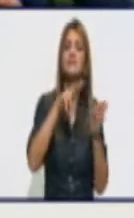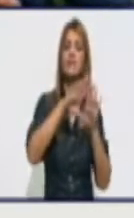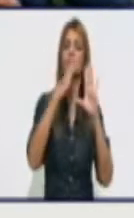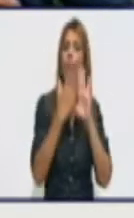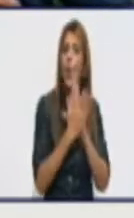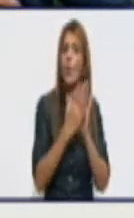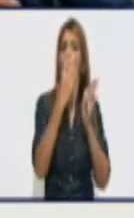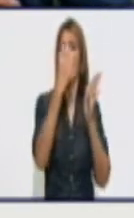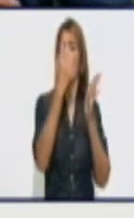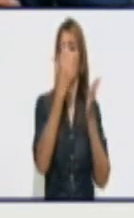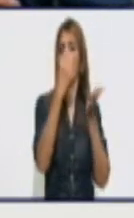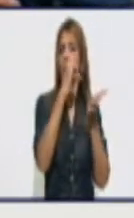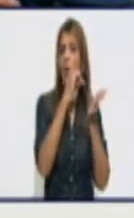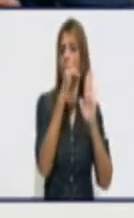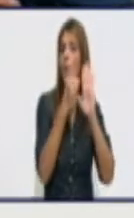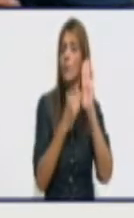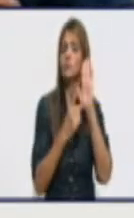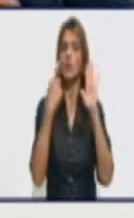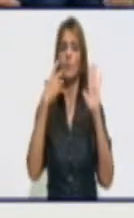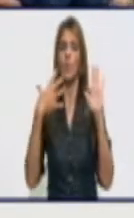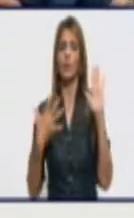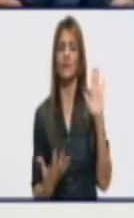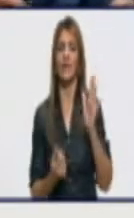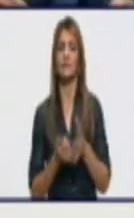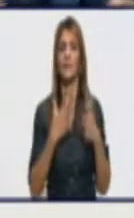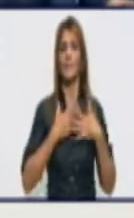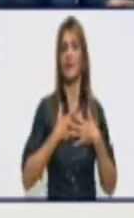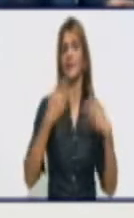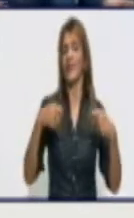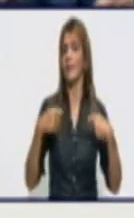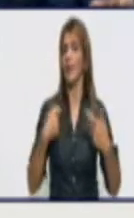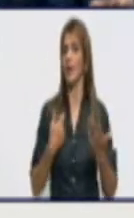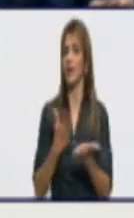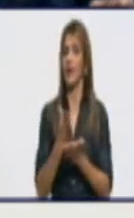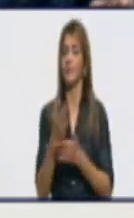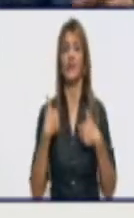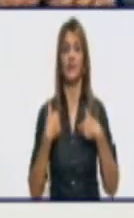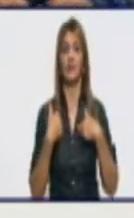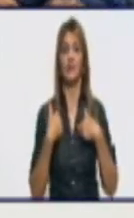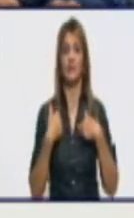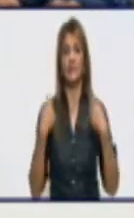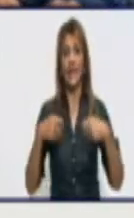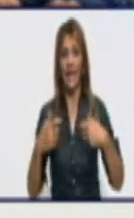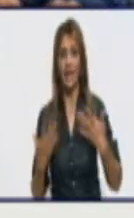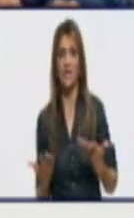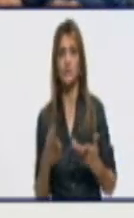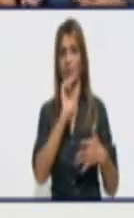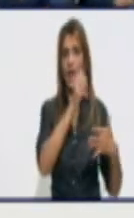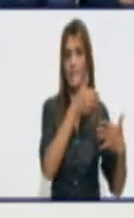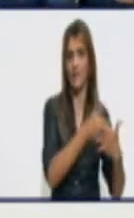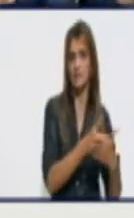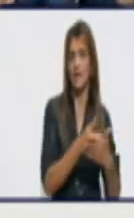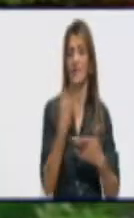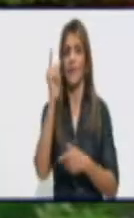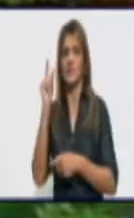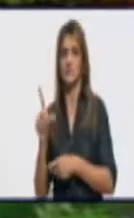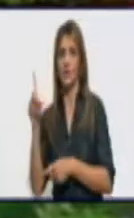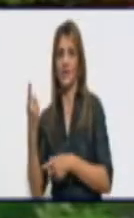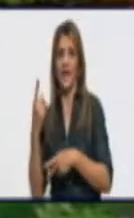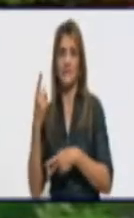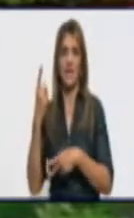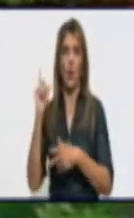mi compromiso como productor, pero también tiene que aparecer mis deberes, mis derechos, al igual que los de la empresa que está contratando contigo. Son dos partes